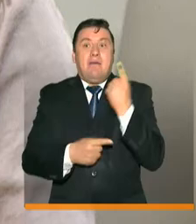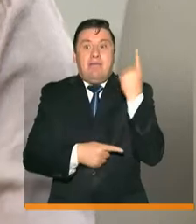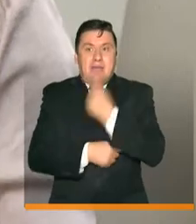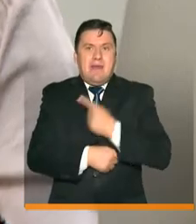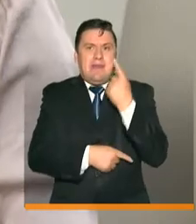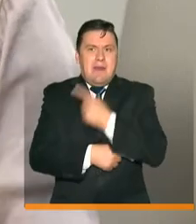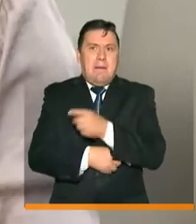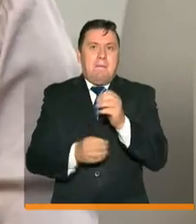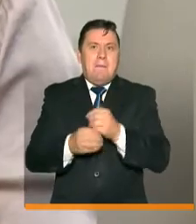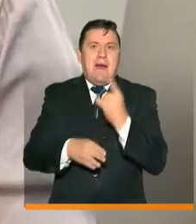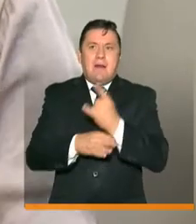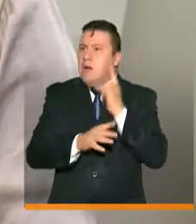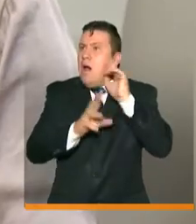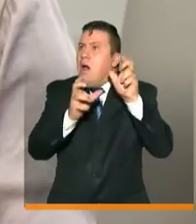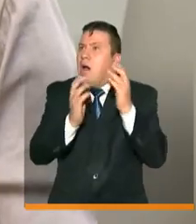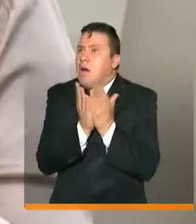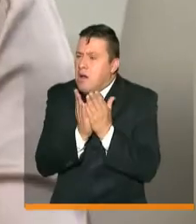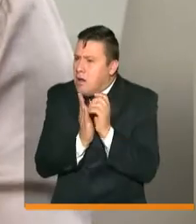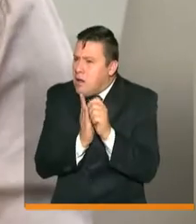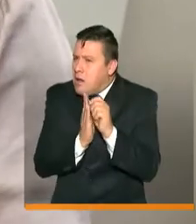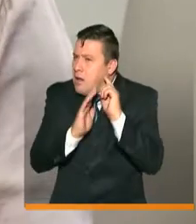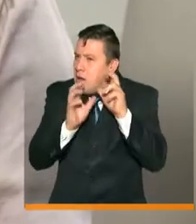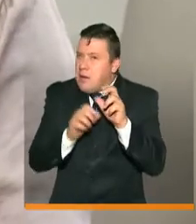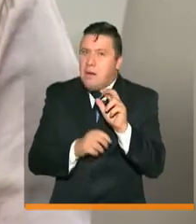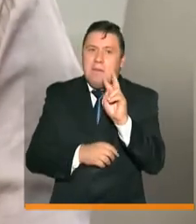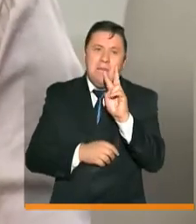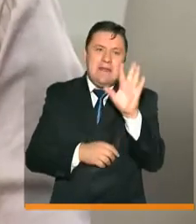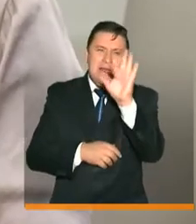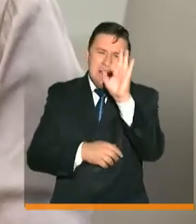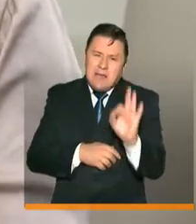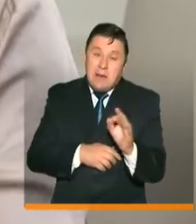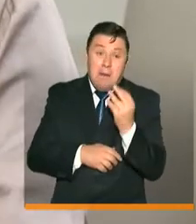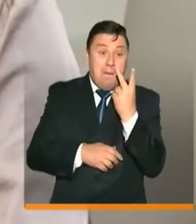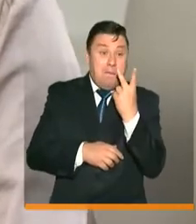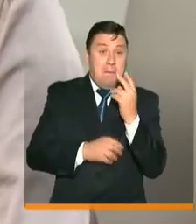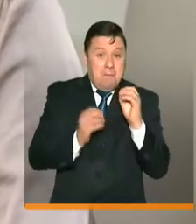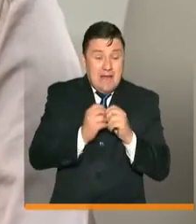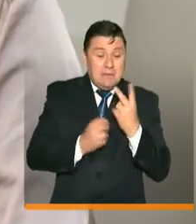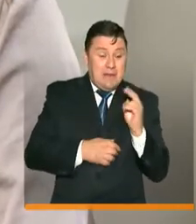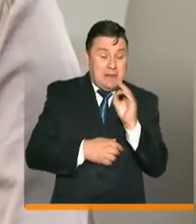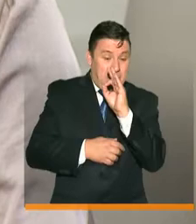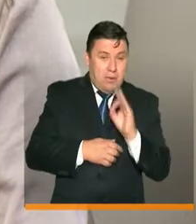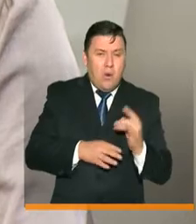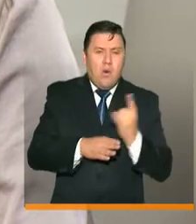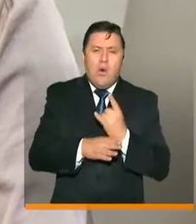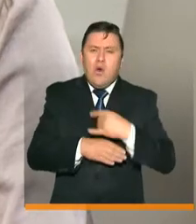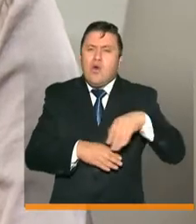presidente, usan más radio y televisión como complemento, 25%, y un 20% que están